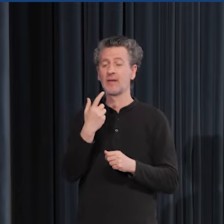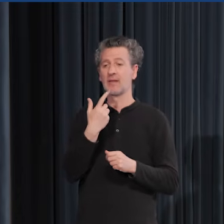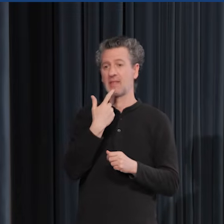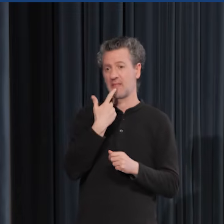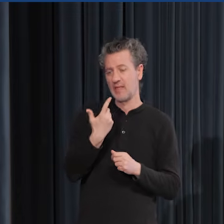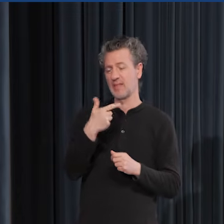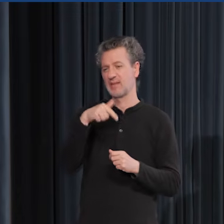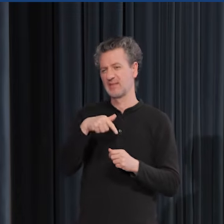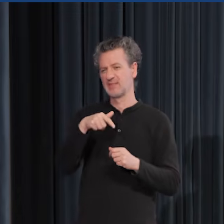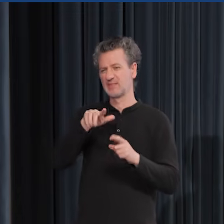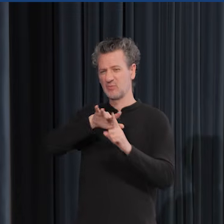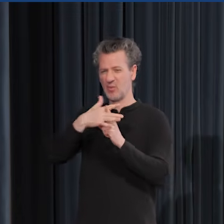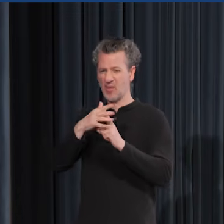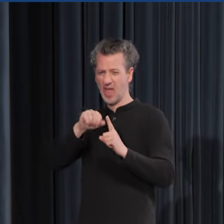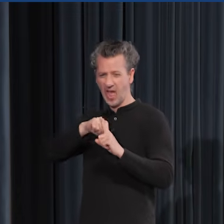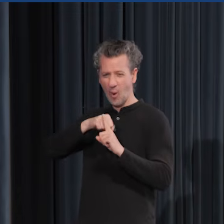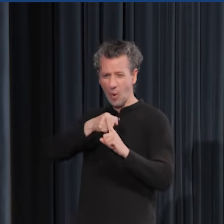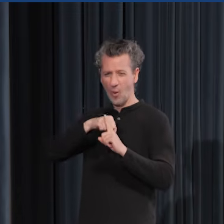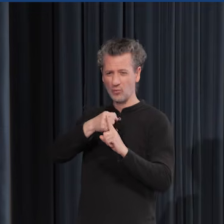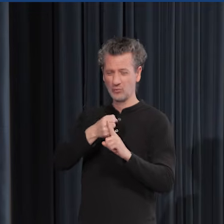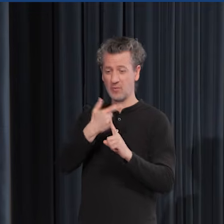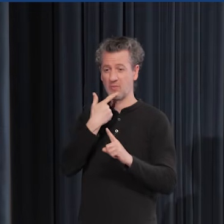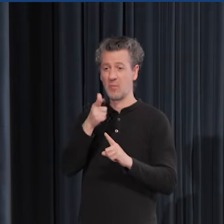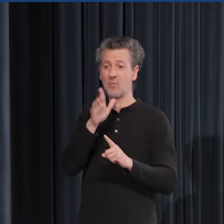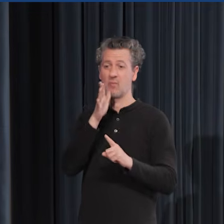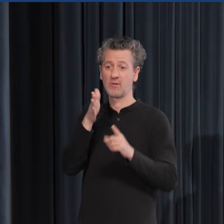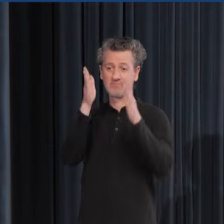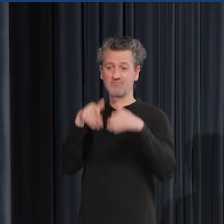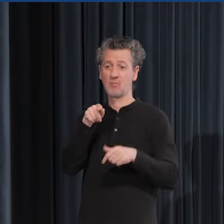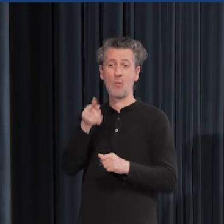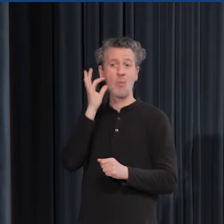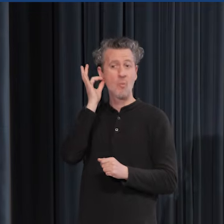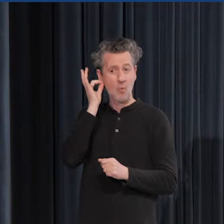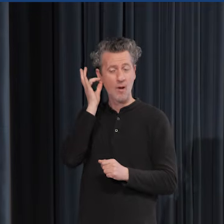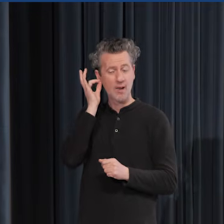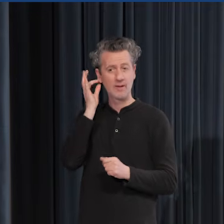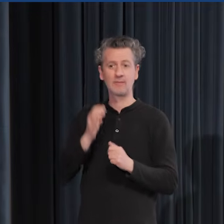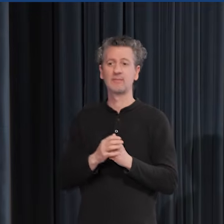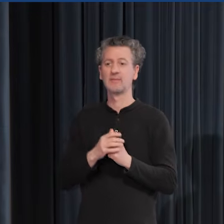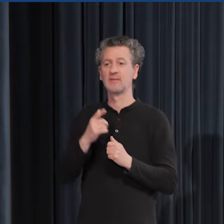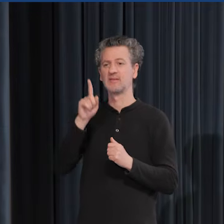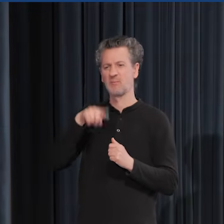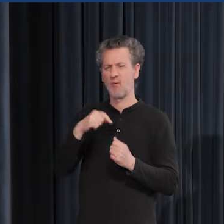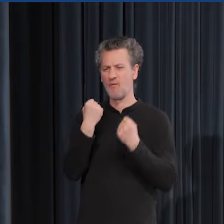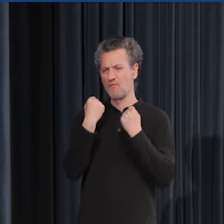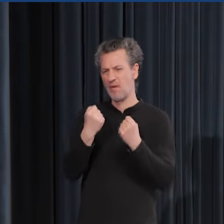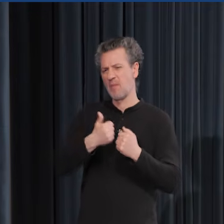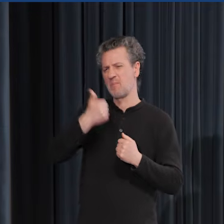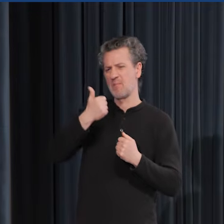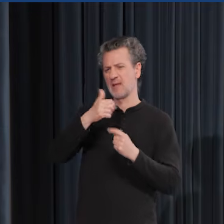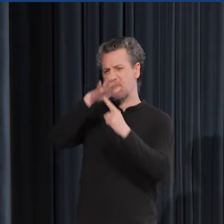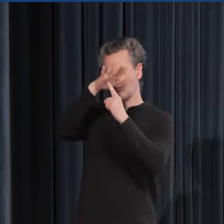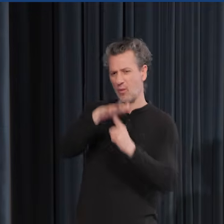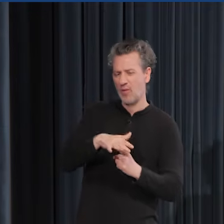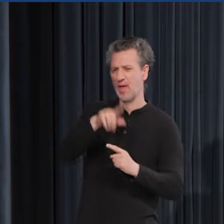estas situaciones de acoso tienen que ver simplemente con el hecho de ser mujer, se intensifican las situaciones de exclusión